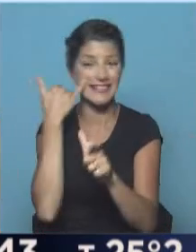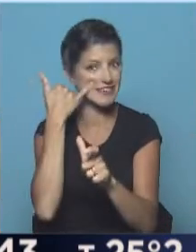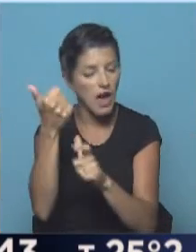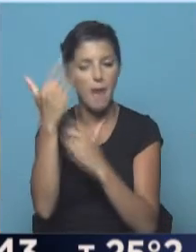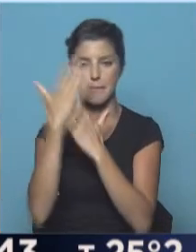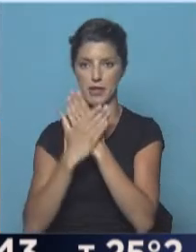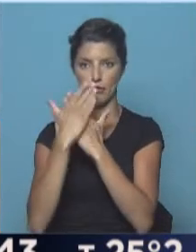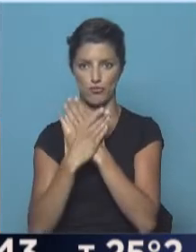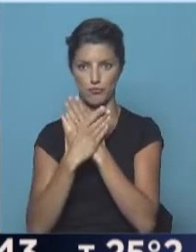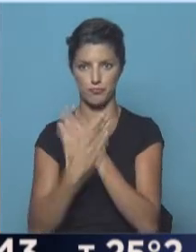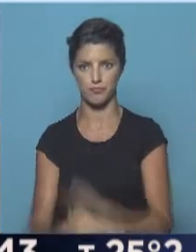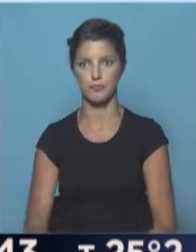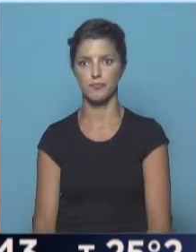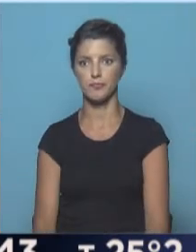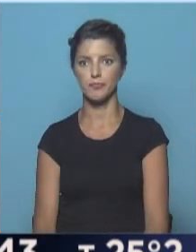de gabinete.